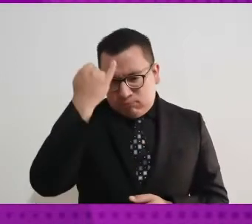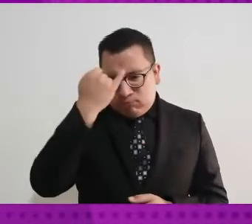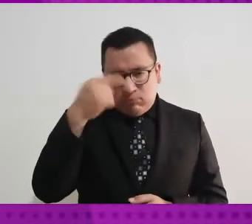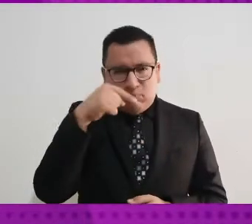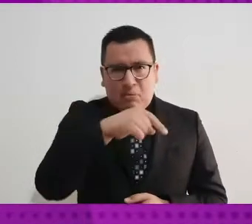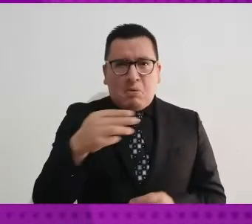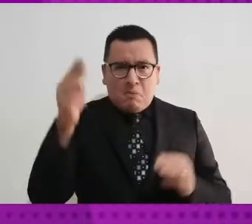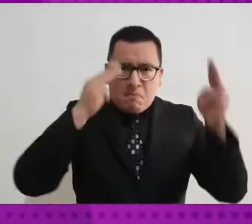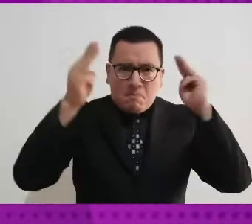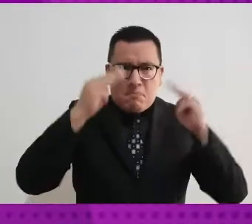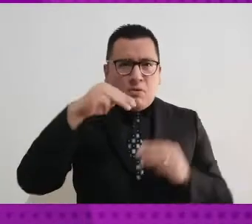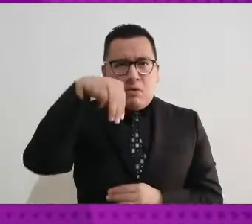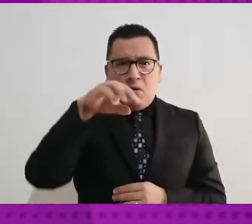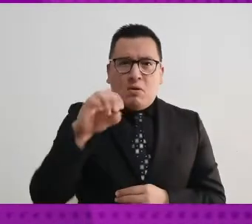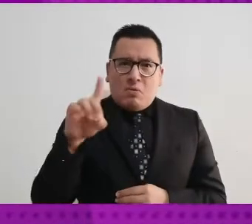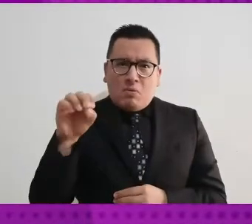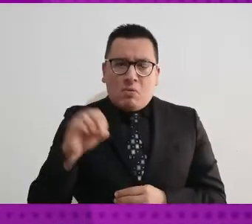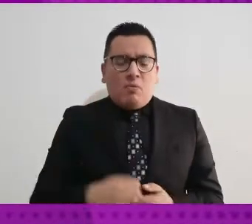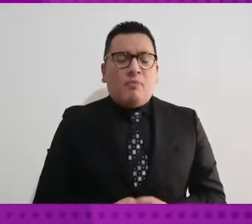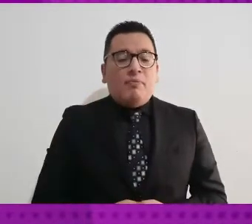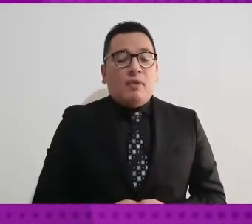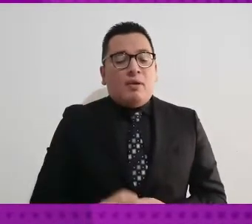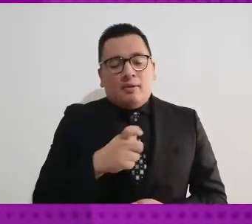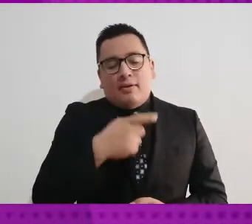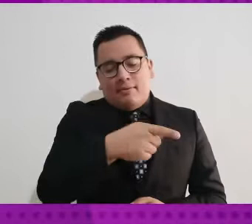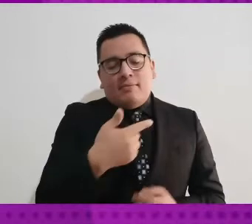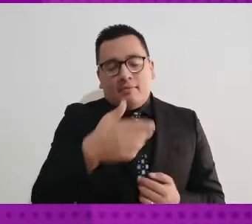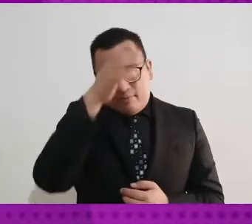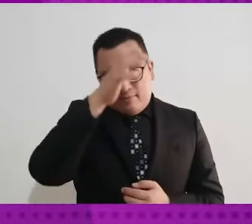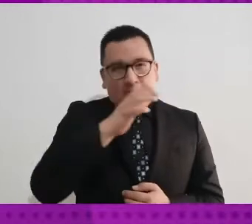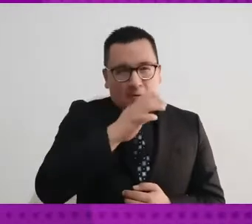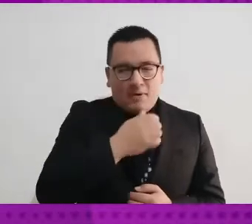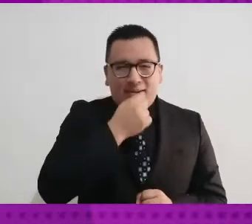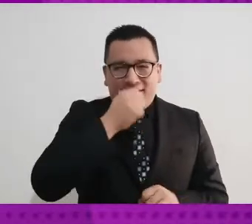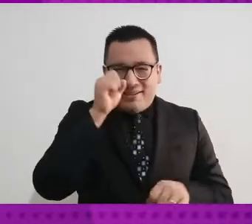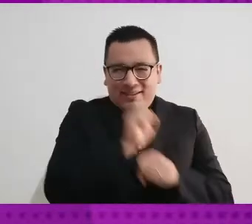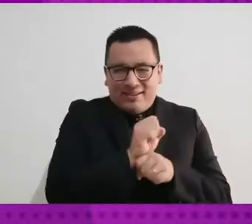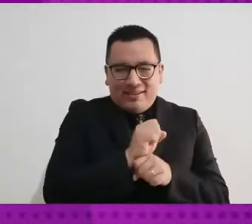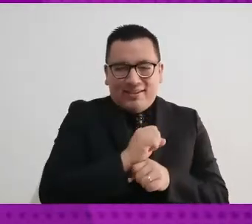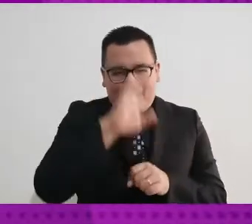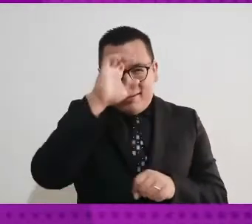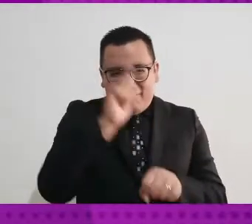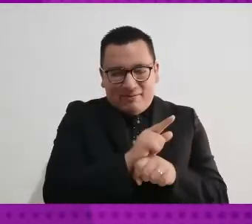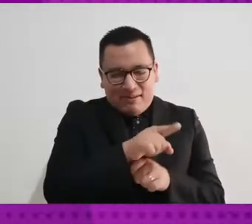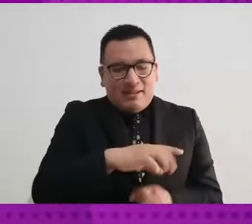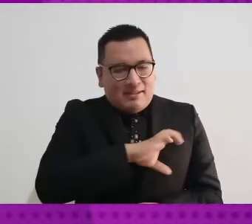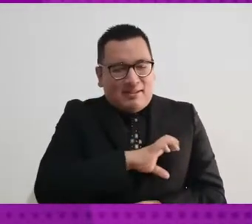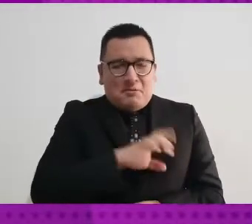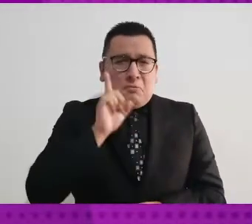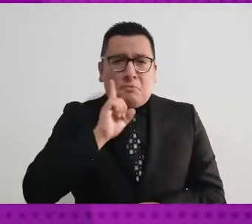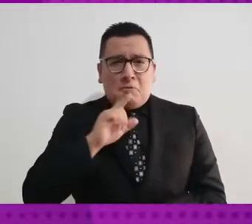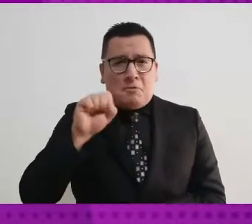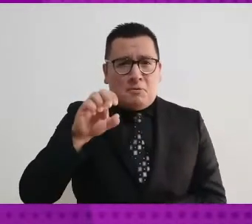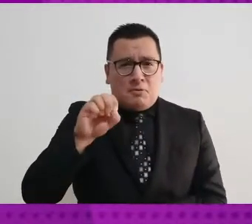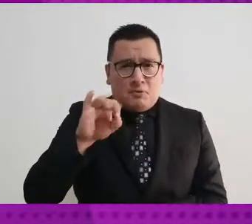el MODO, con la Secretaría de Cultura de Coahuila, que por cierto le mando un saludo por ahí muy fuerte a nuestra querida Sofi, agradeciéndole todas